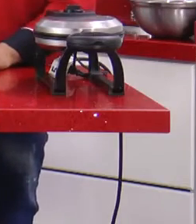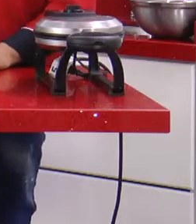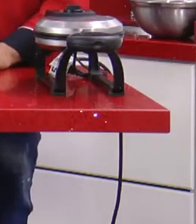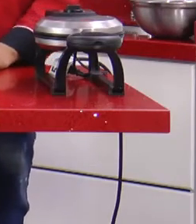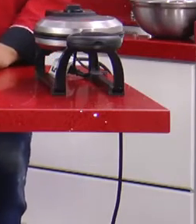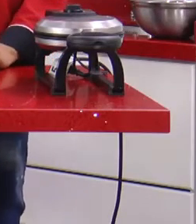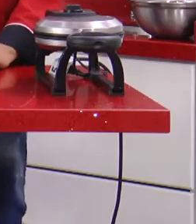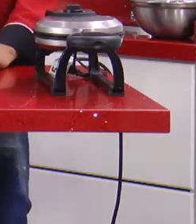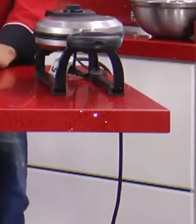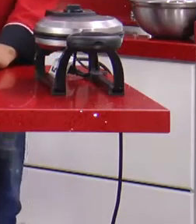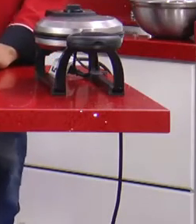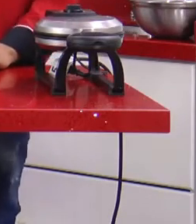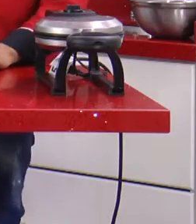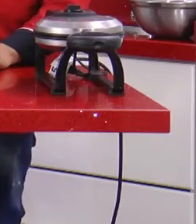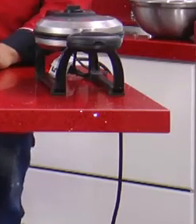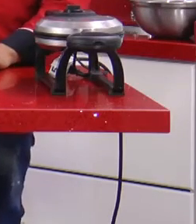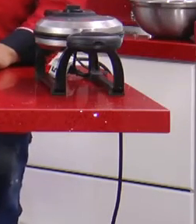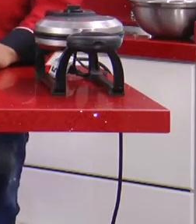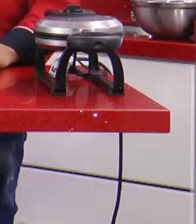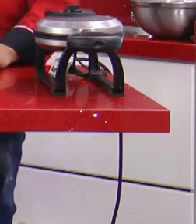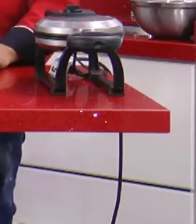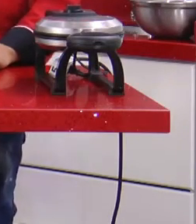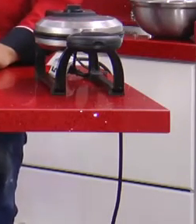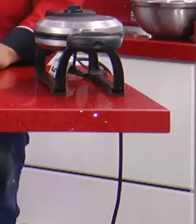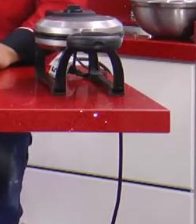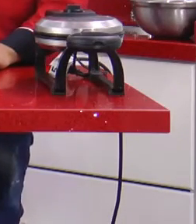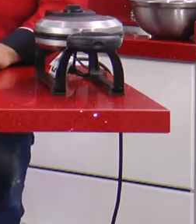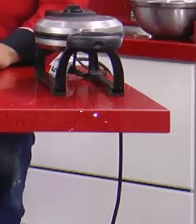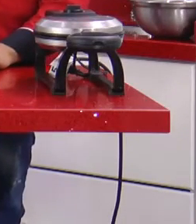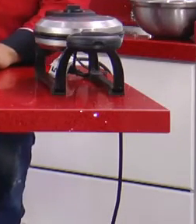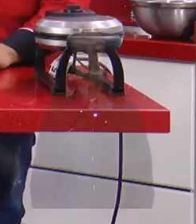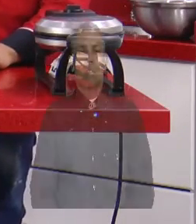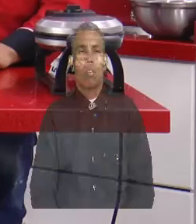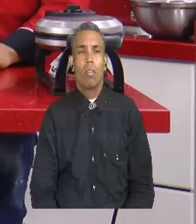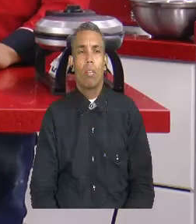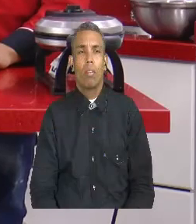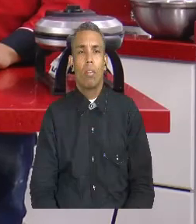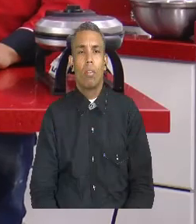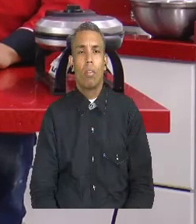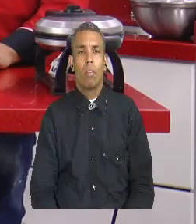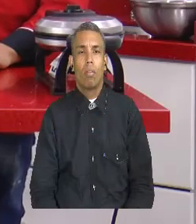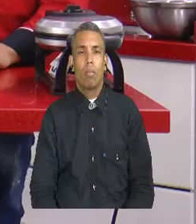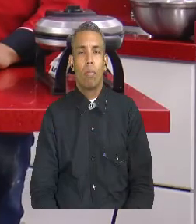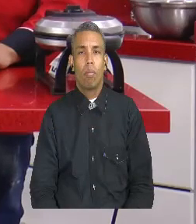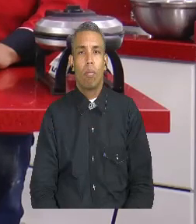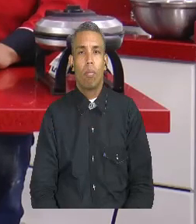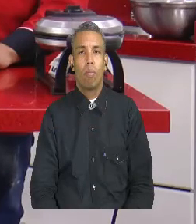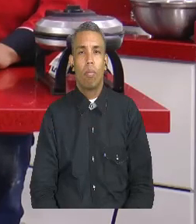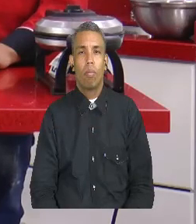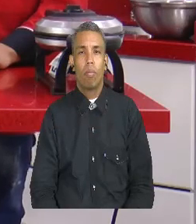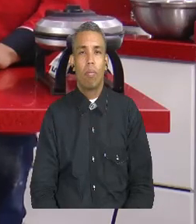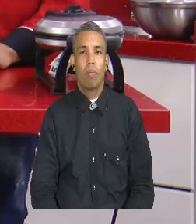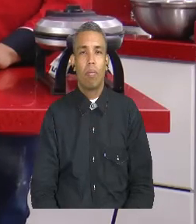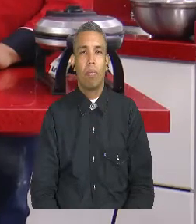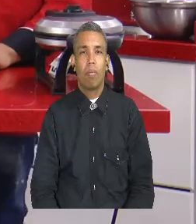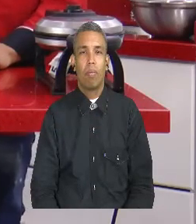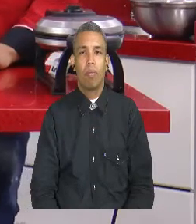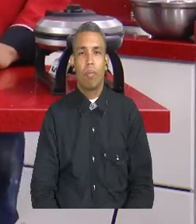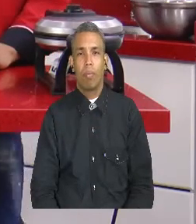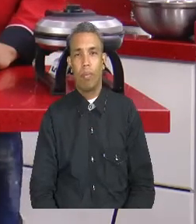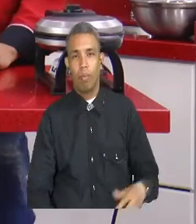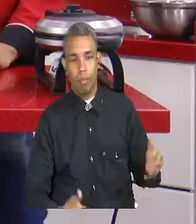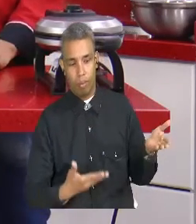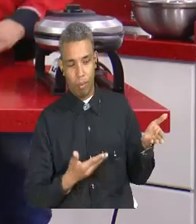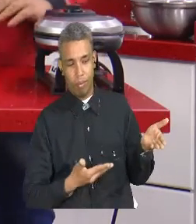Queridos televidentes de A Pedir de Boca, esto se puso bueno, caramba, porque ya llega nuestra invitada al set de nuestro programa. Y sí, como ustedes lo pueden